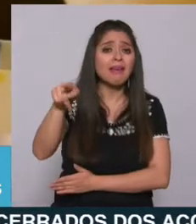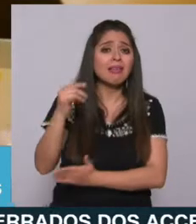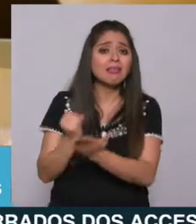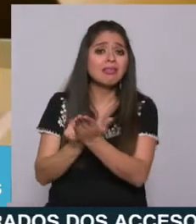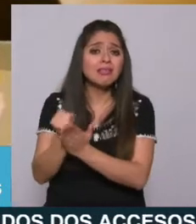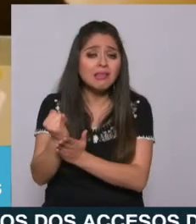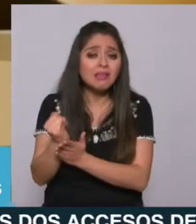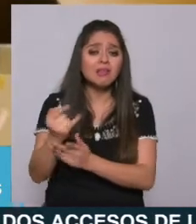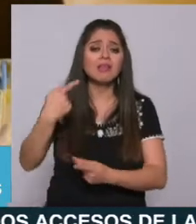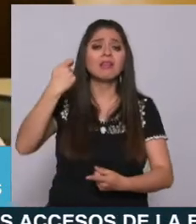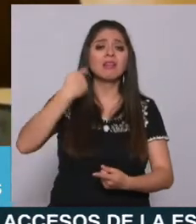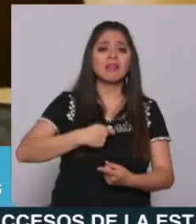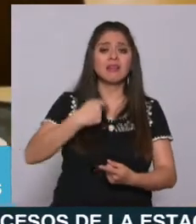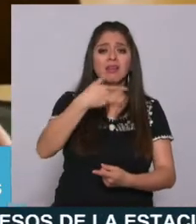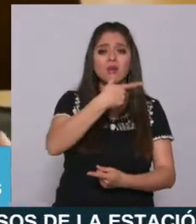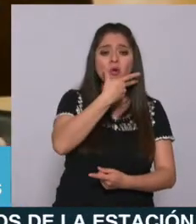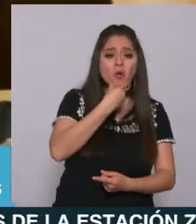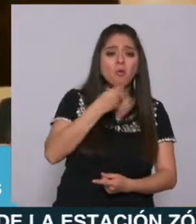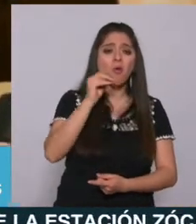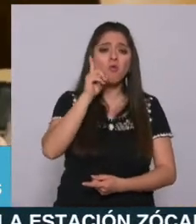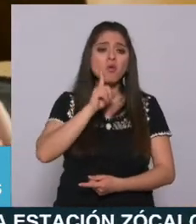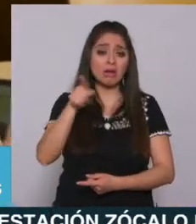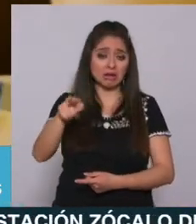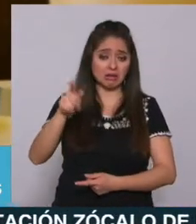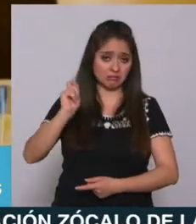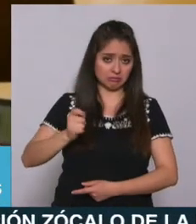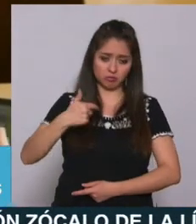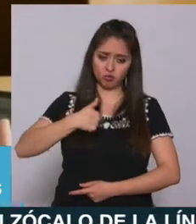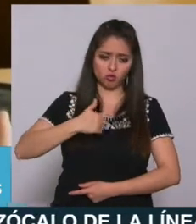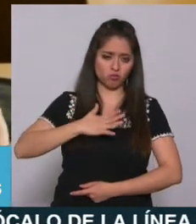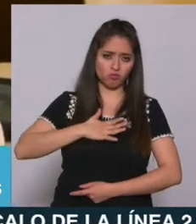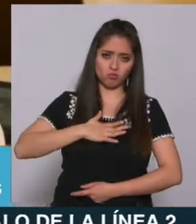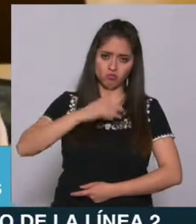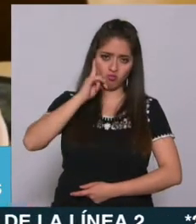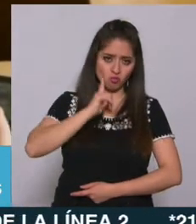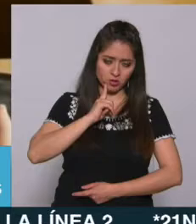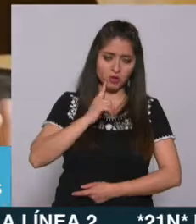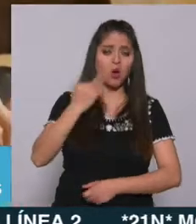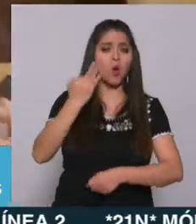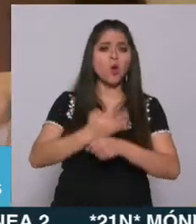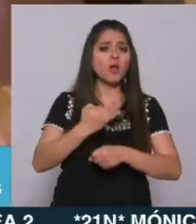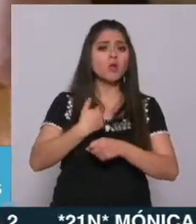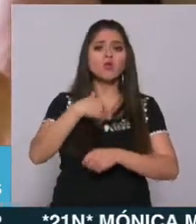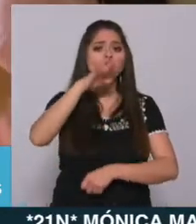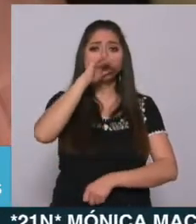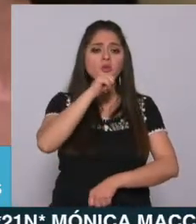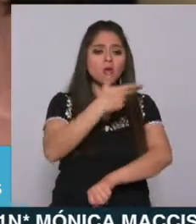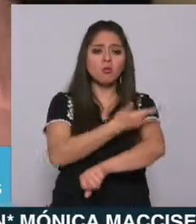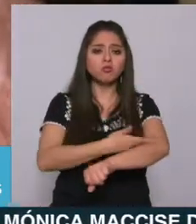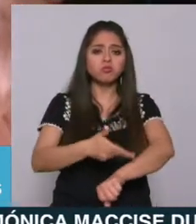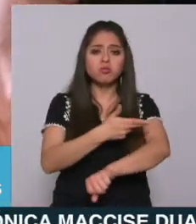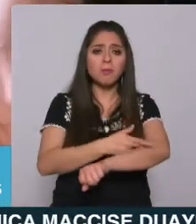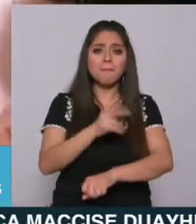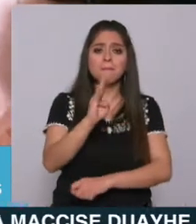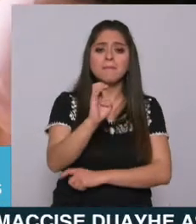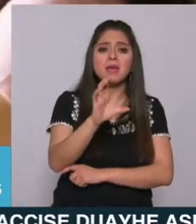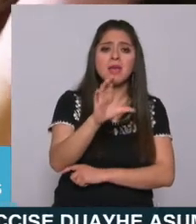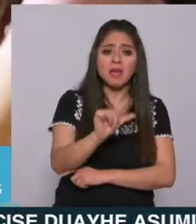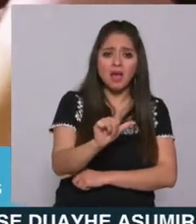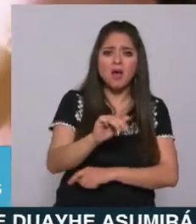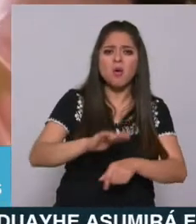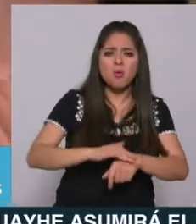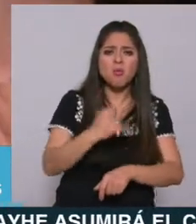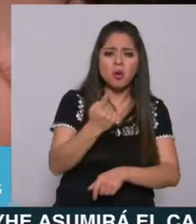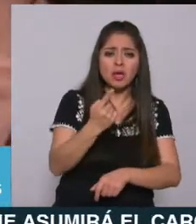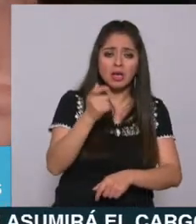género con el que ella se identifica. Por ejemplo, no puedo tramitar una beca porque no